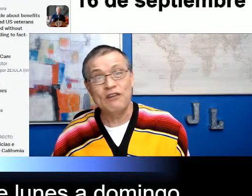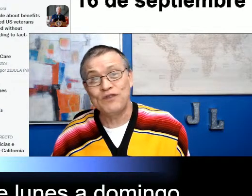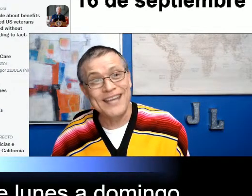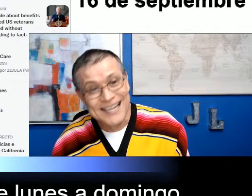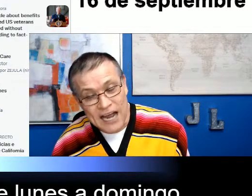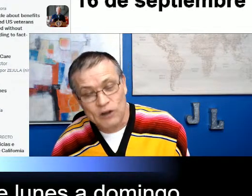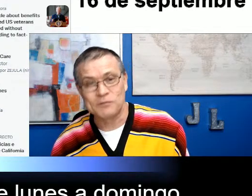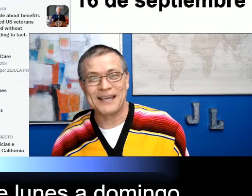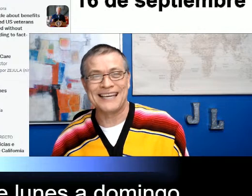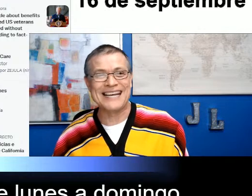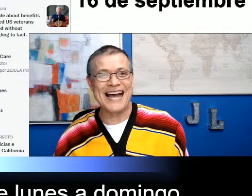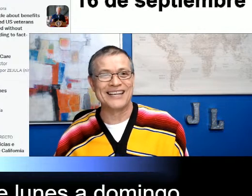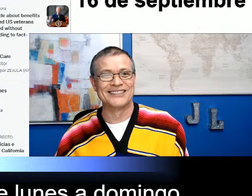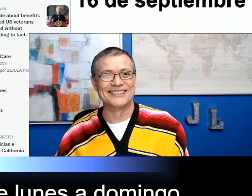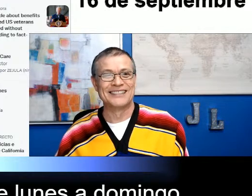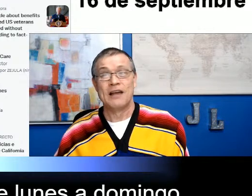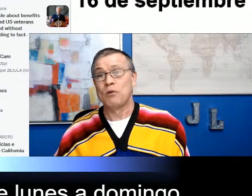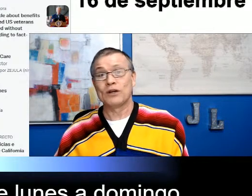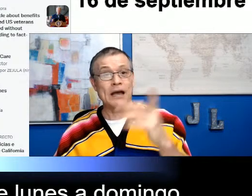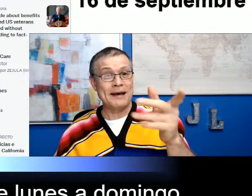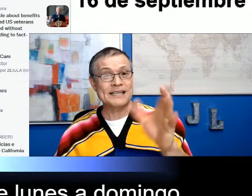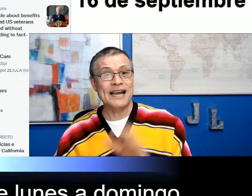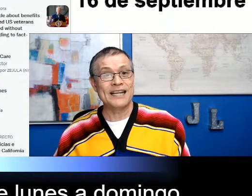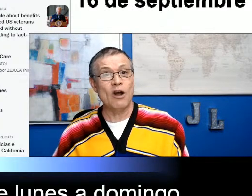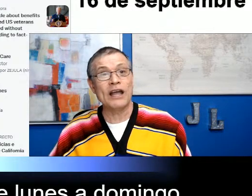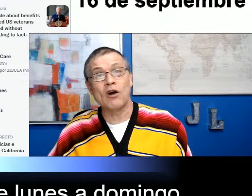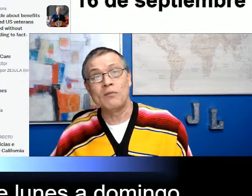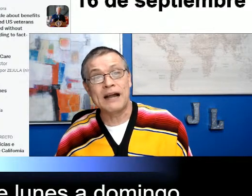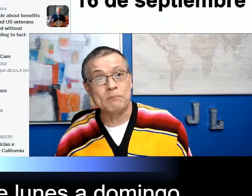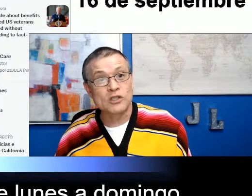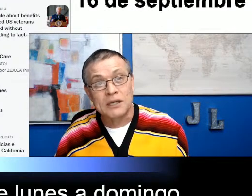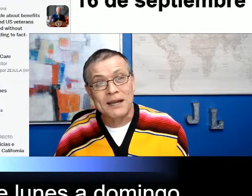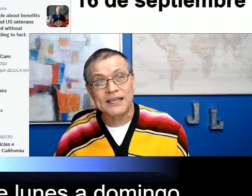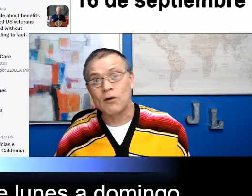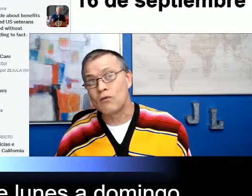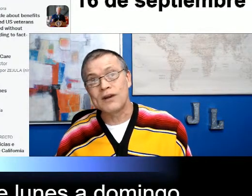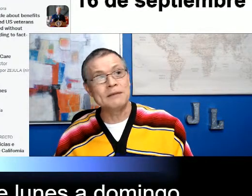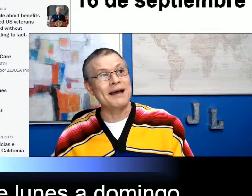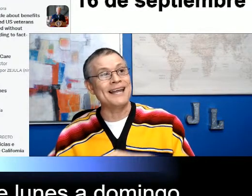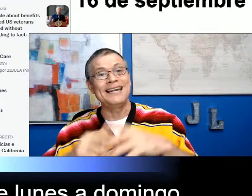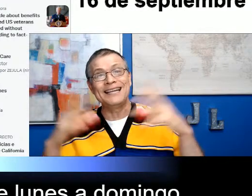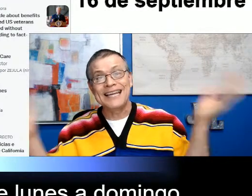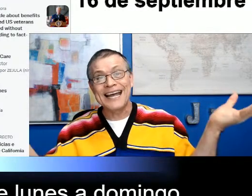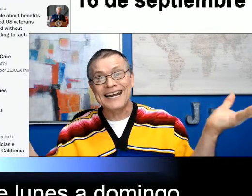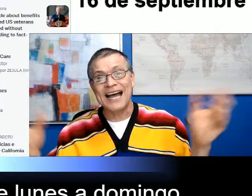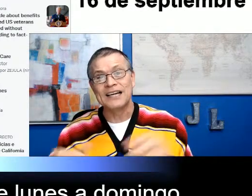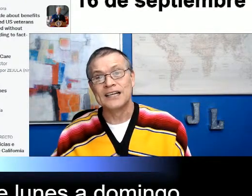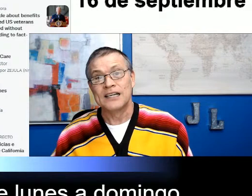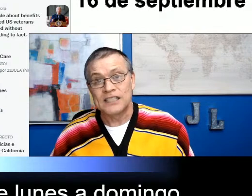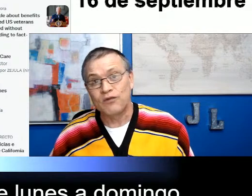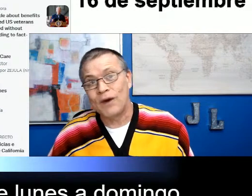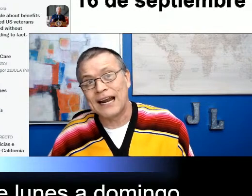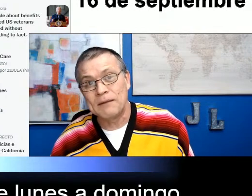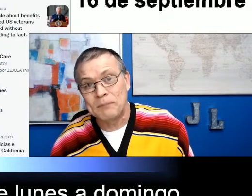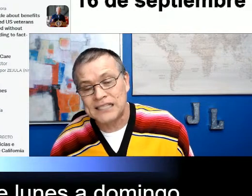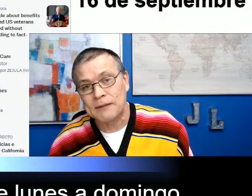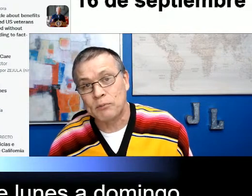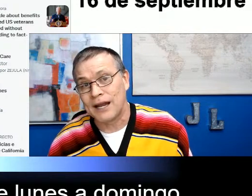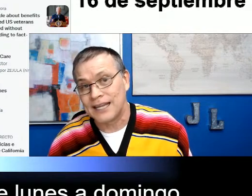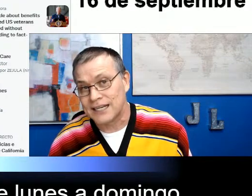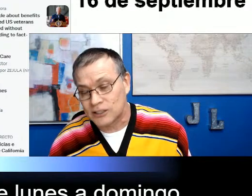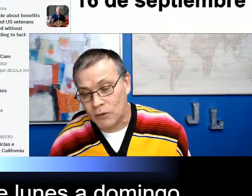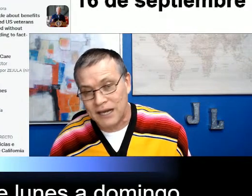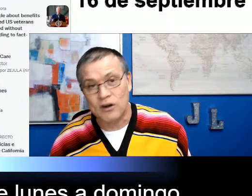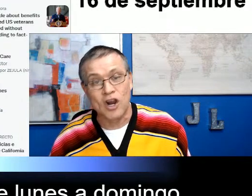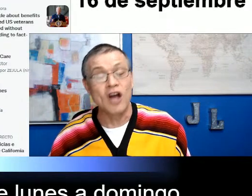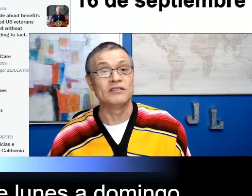no defiende a los mexicanos. Porque Abascal dijo que cómo era posible que una imagen indígena se fuera a reemplazar por